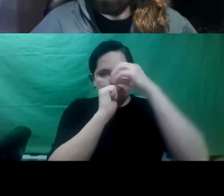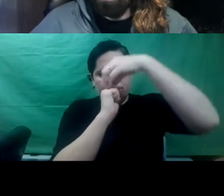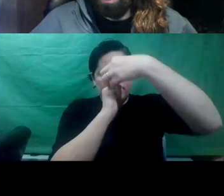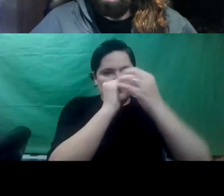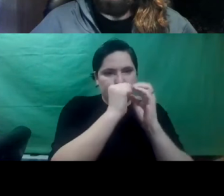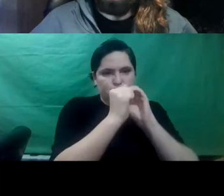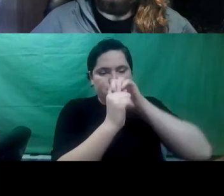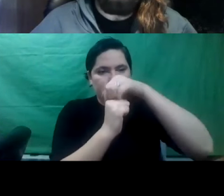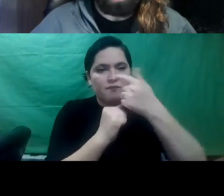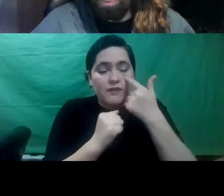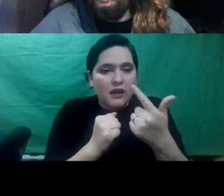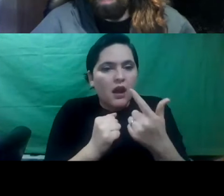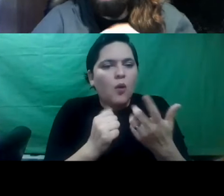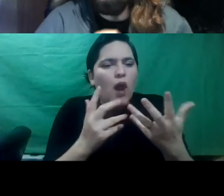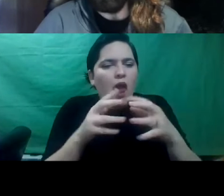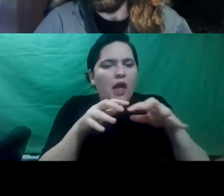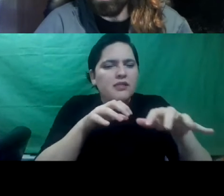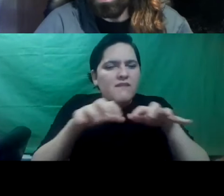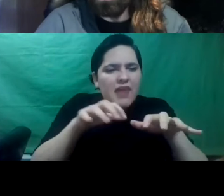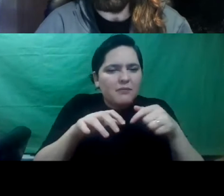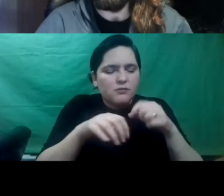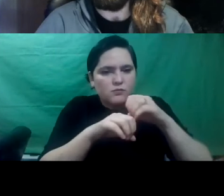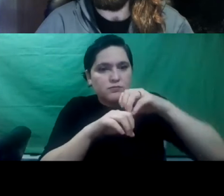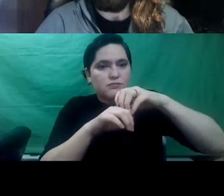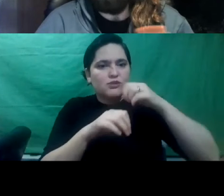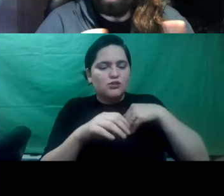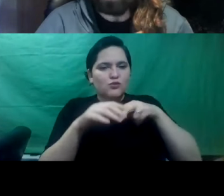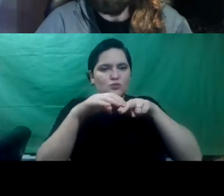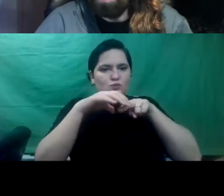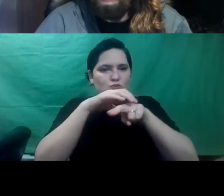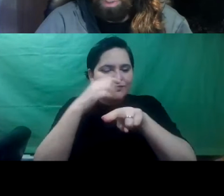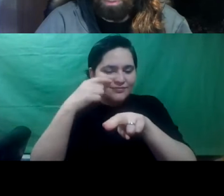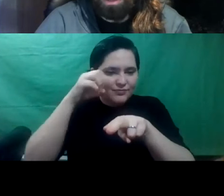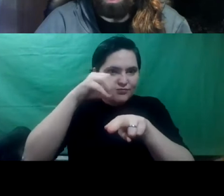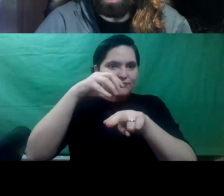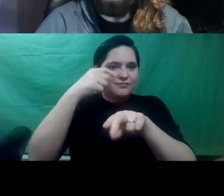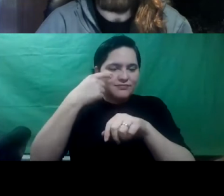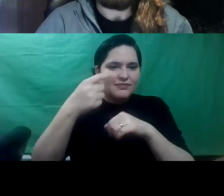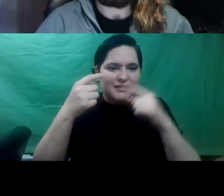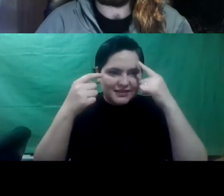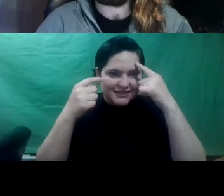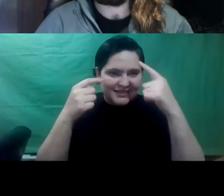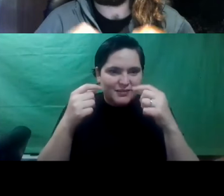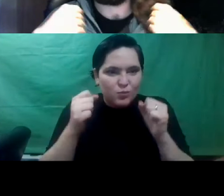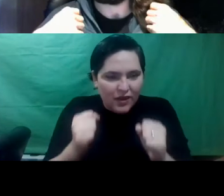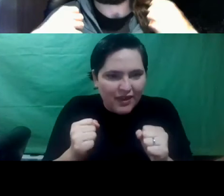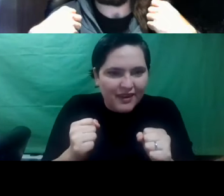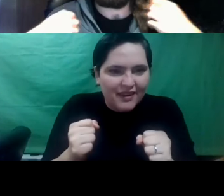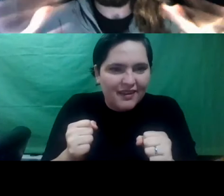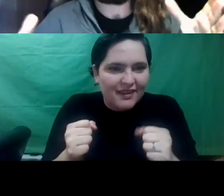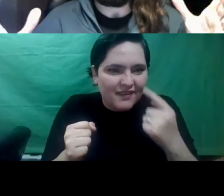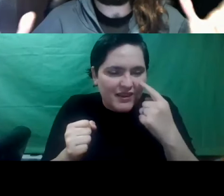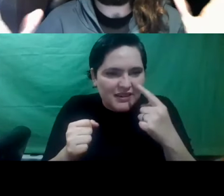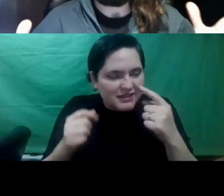tiene la actividad del cerebro, que se puede obtener por resonancia magnética, que se puede funcionar, se puede obtener por electroencefalograma, que va a ser, digamos,